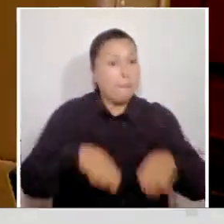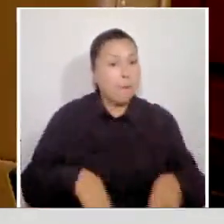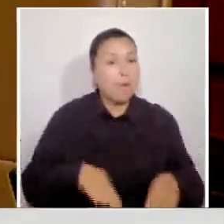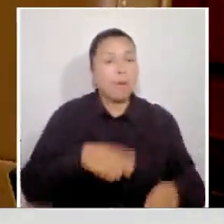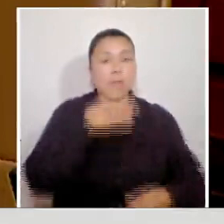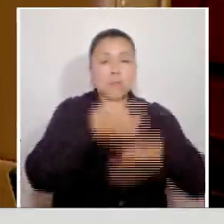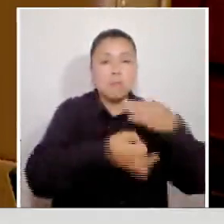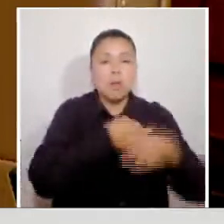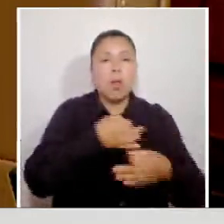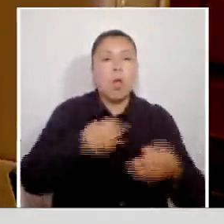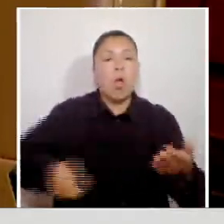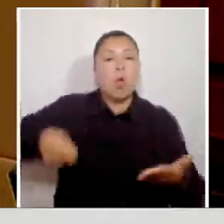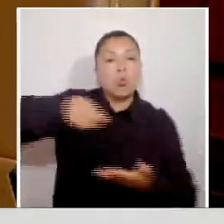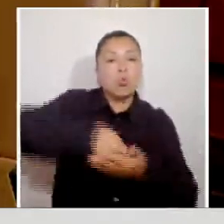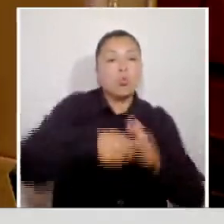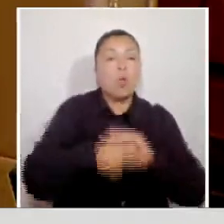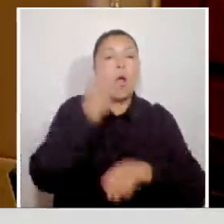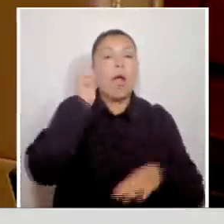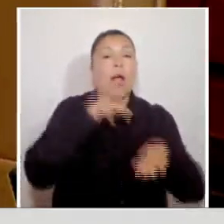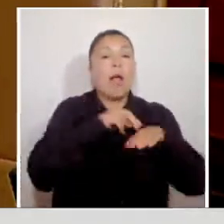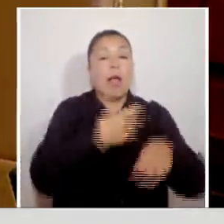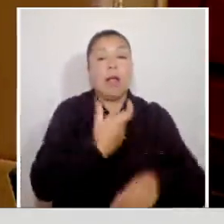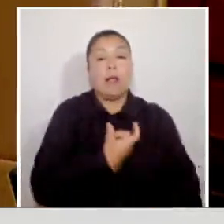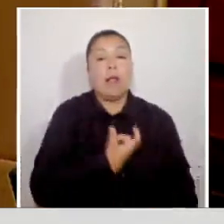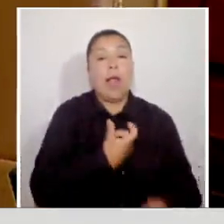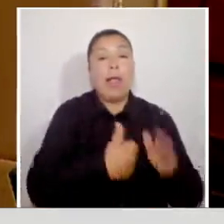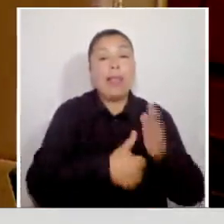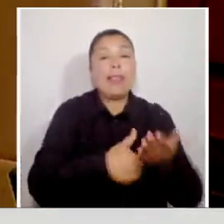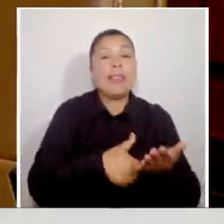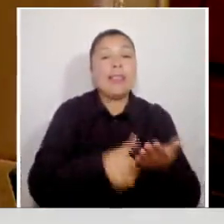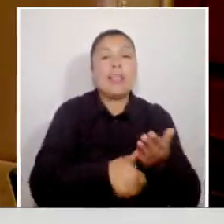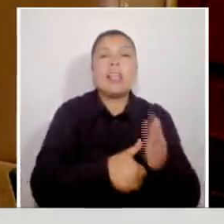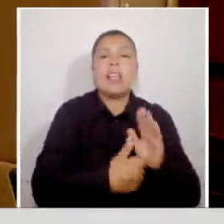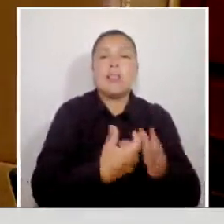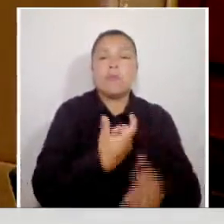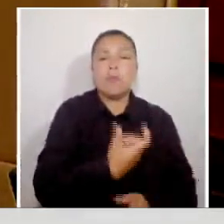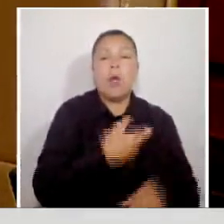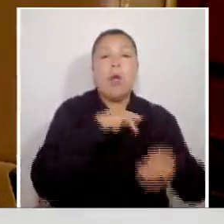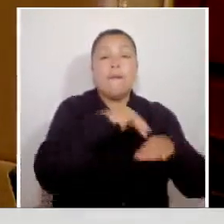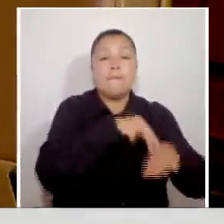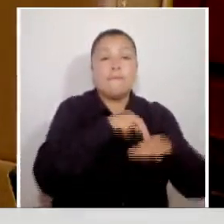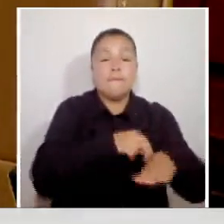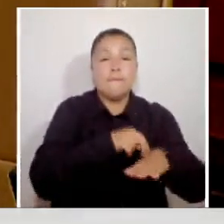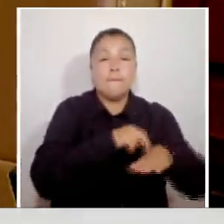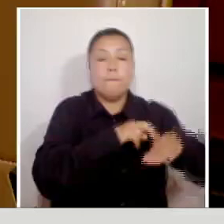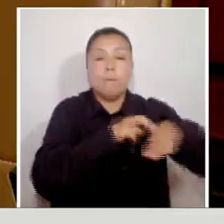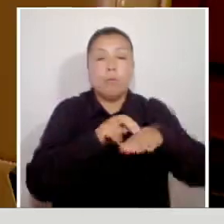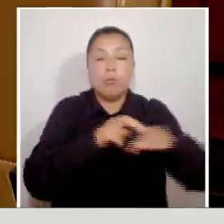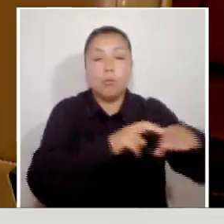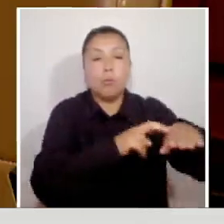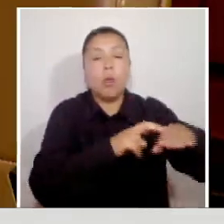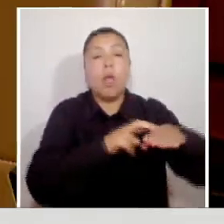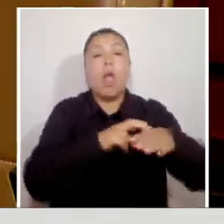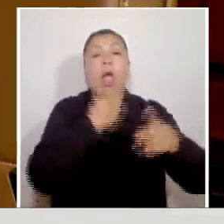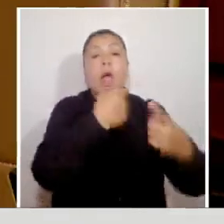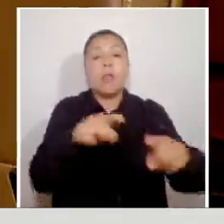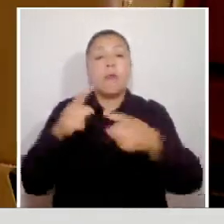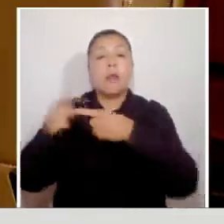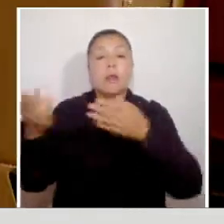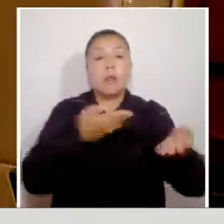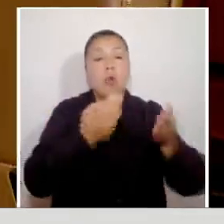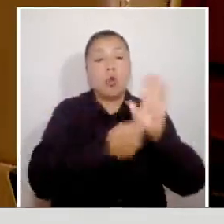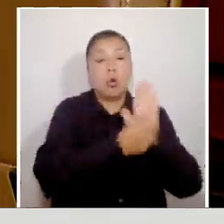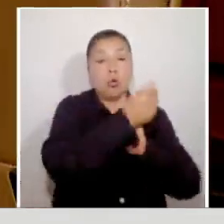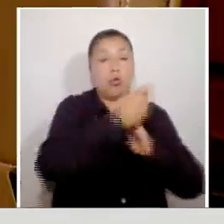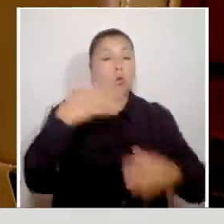subsidios al transporte y credenciales de identificación que permitan facilitar la movilidad y acceso a servicios reconociendo Lo esencial de su